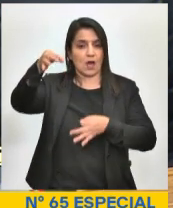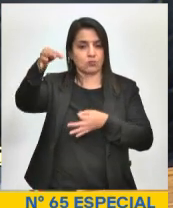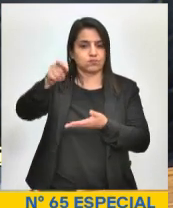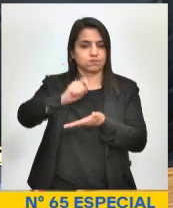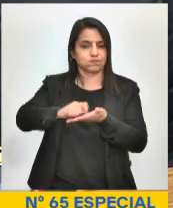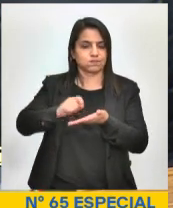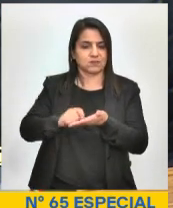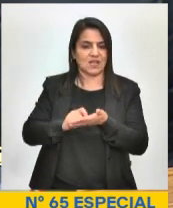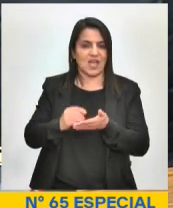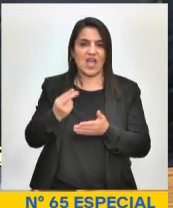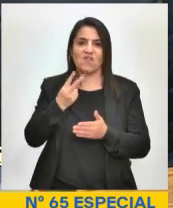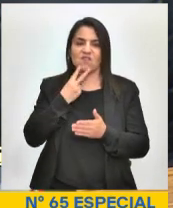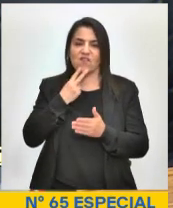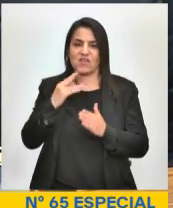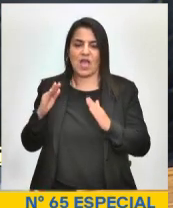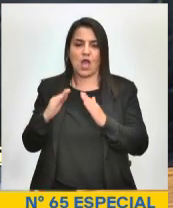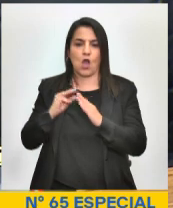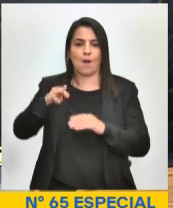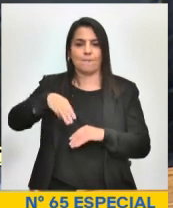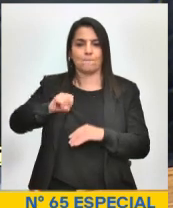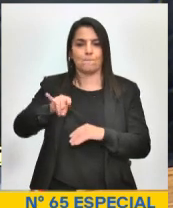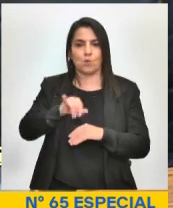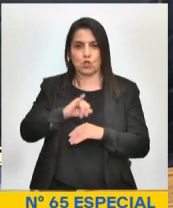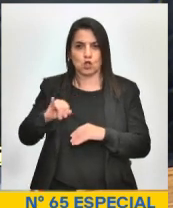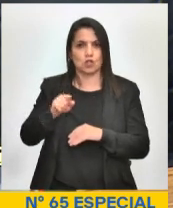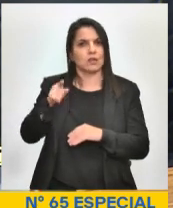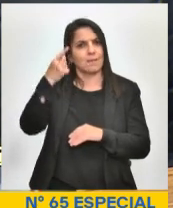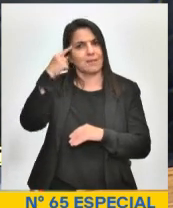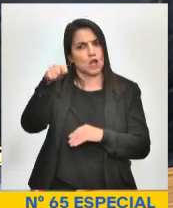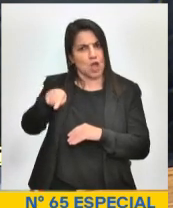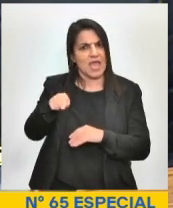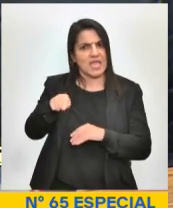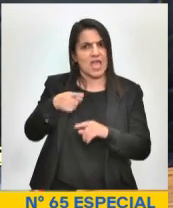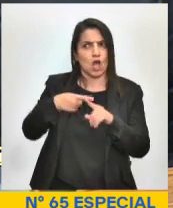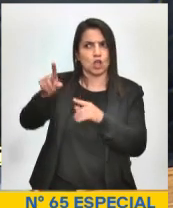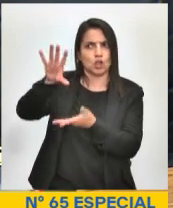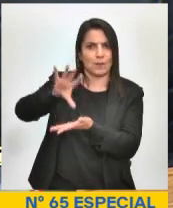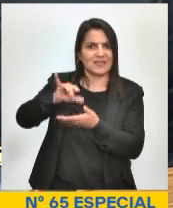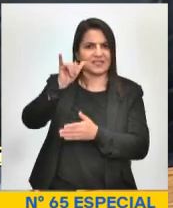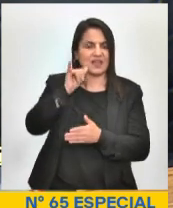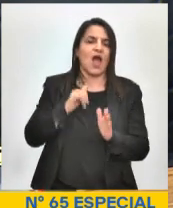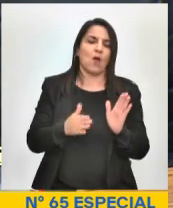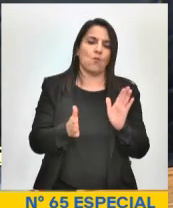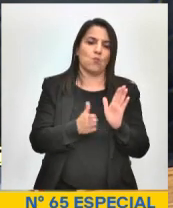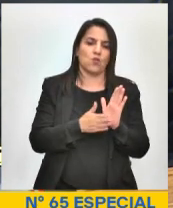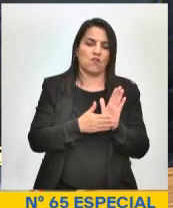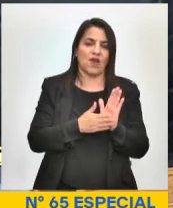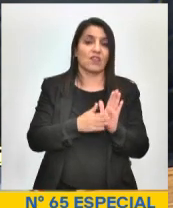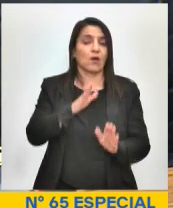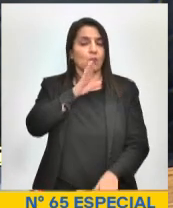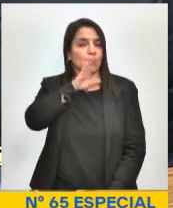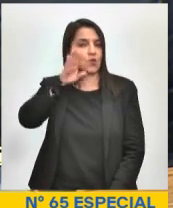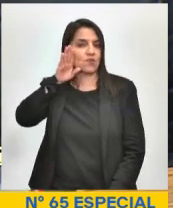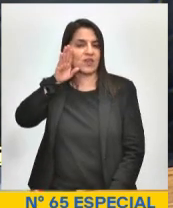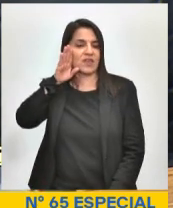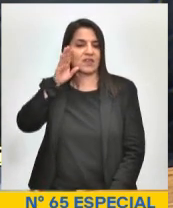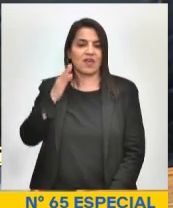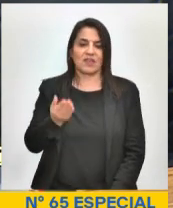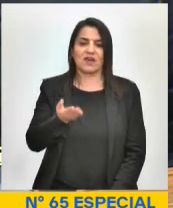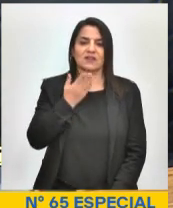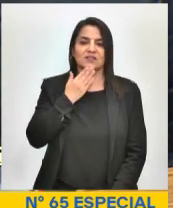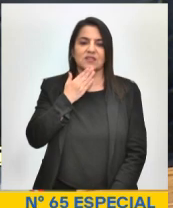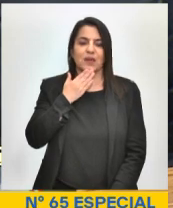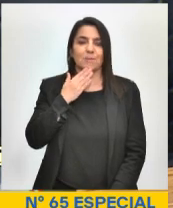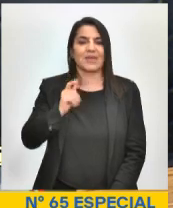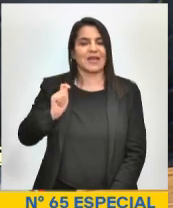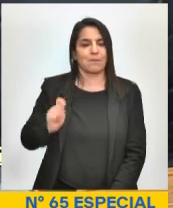que la jueza estaba en Italia y el juez Muñoz lo sabía. Eso sí está probado. La probidad también comprende la obligación del alto magistrado